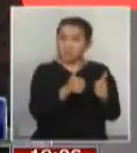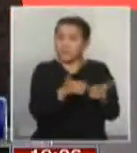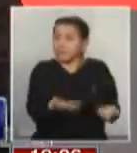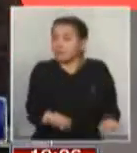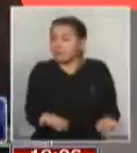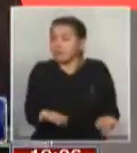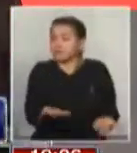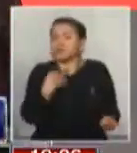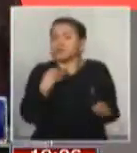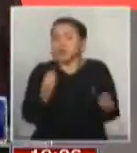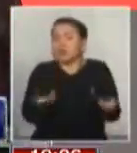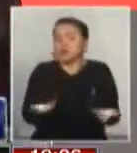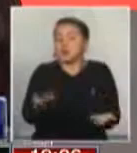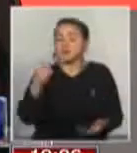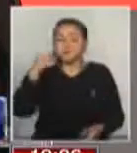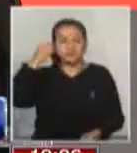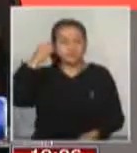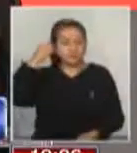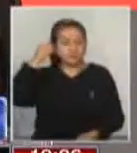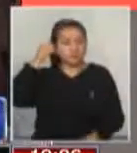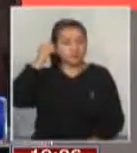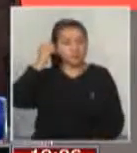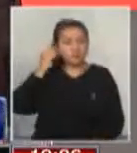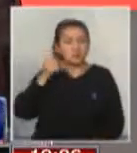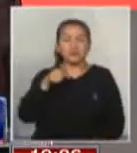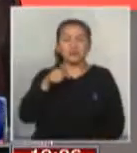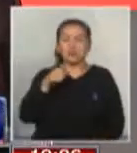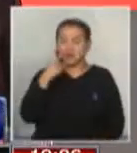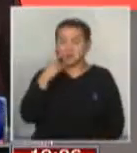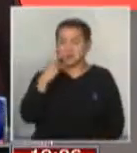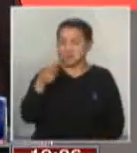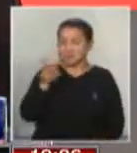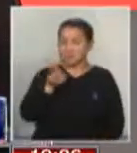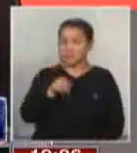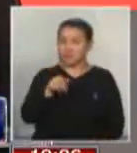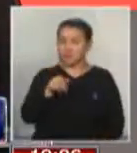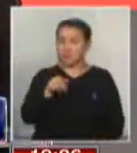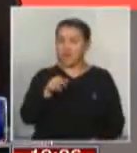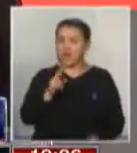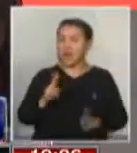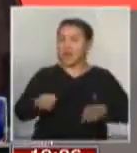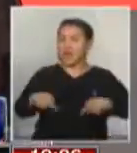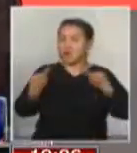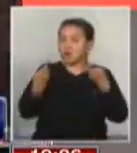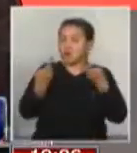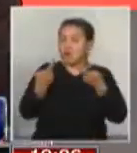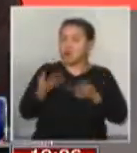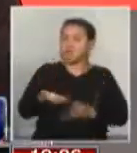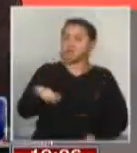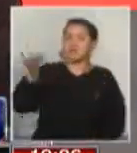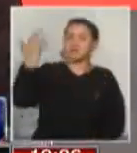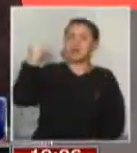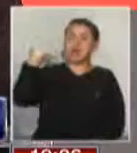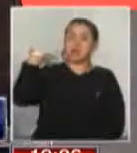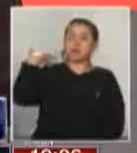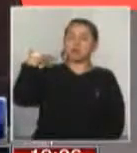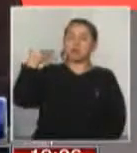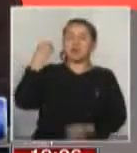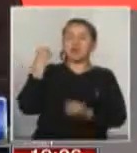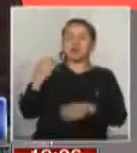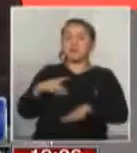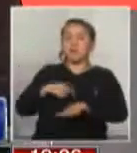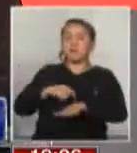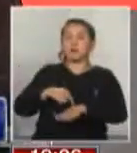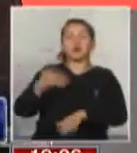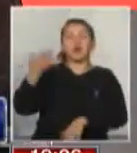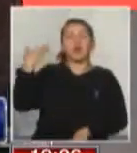porque claro moyano vuelve a la reconstitución a la recuperación del pasado del tiempo perdido es